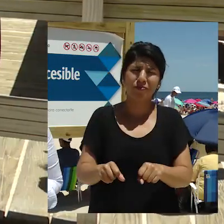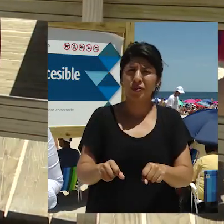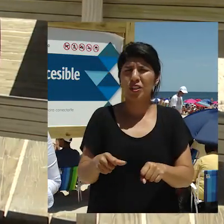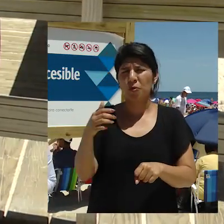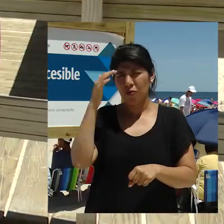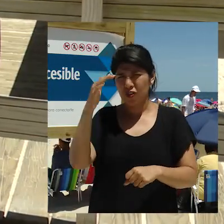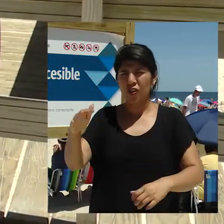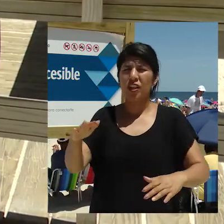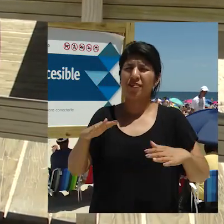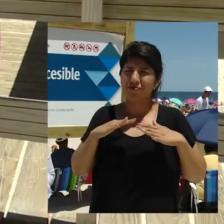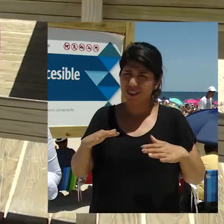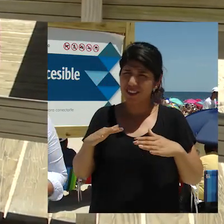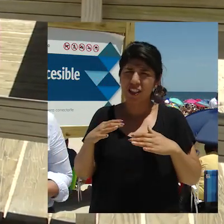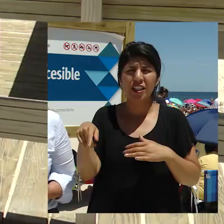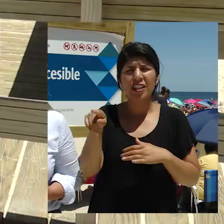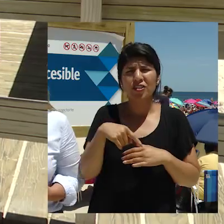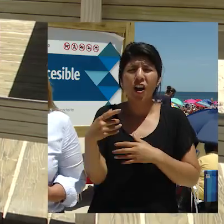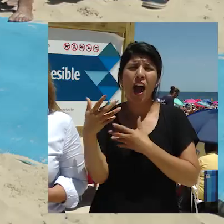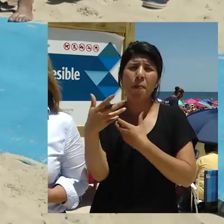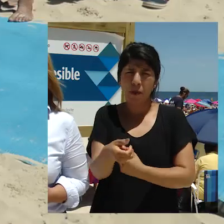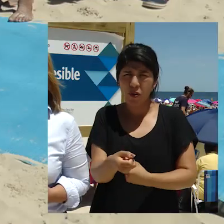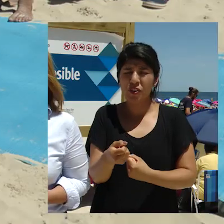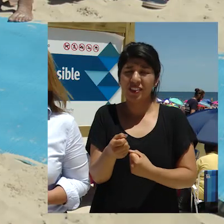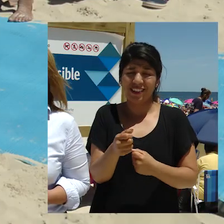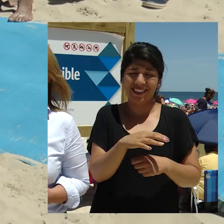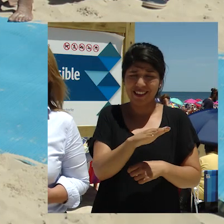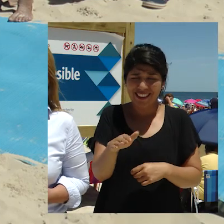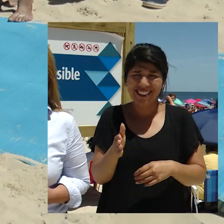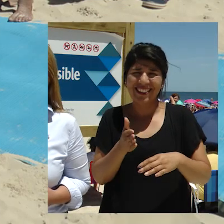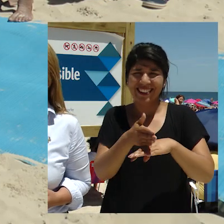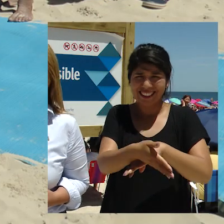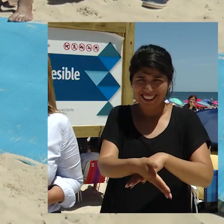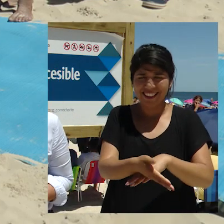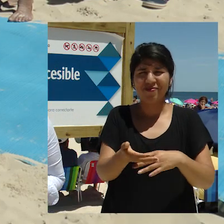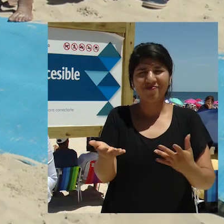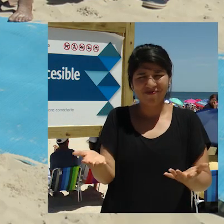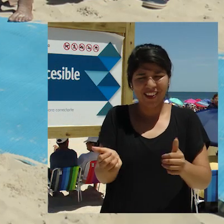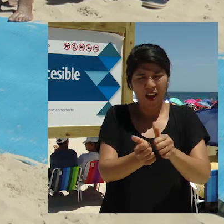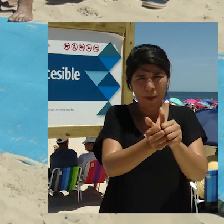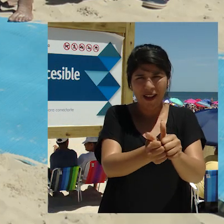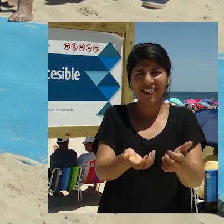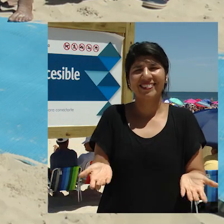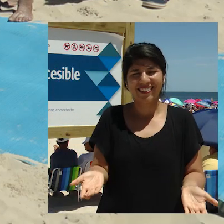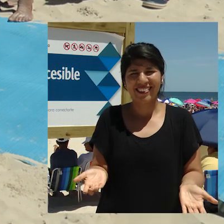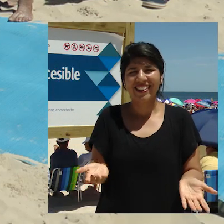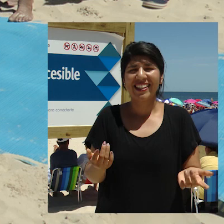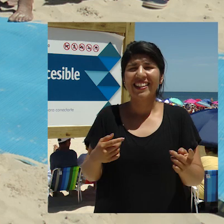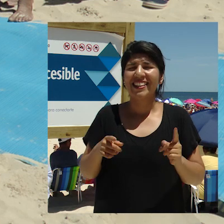educación física, que son los facilitadores para ingresar al agua a las personas en situación de discapacidad.